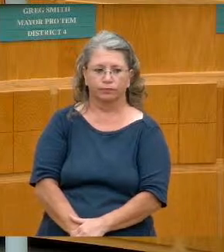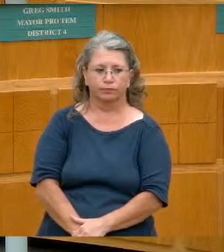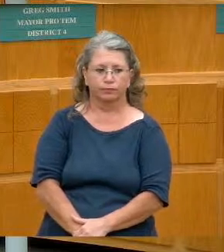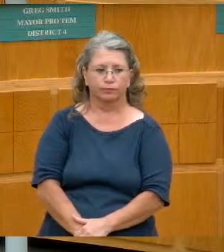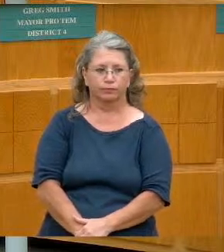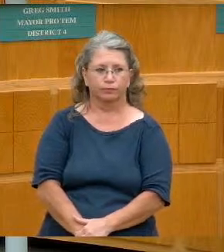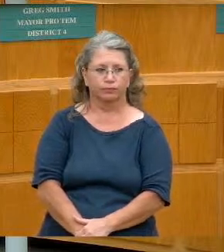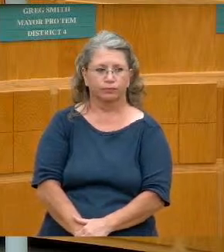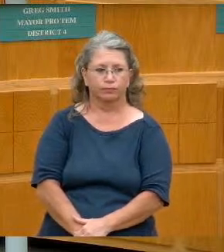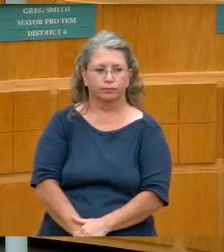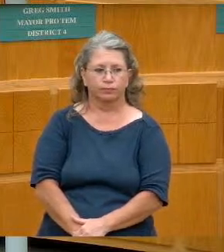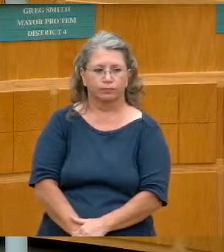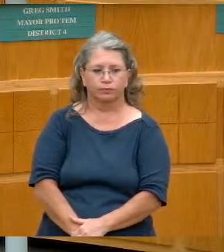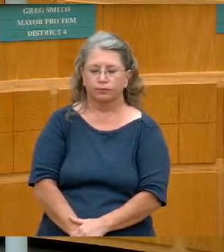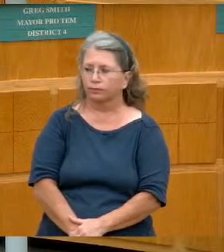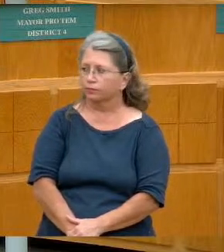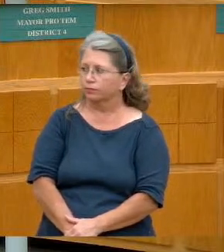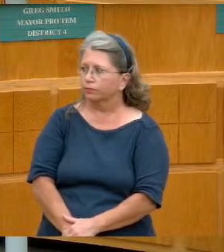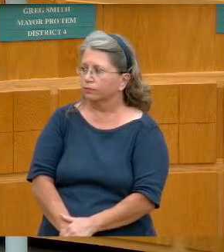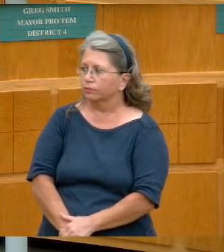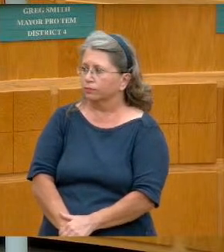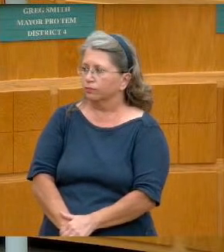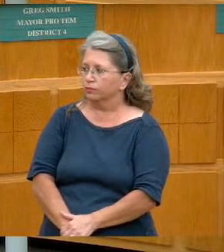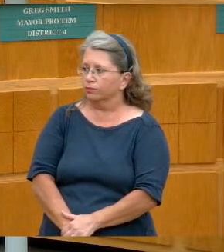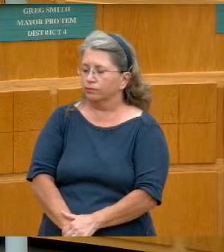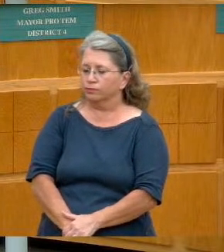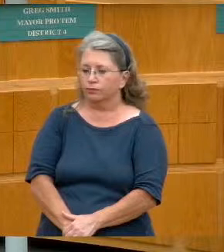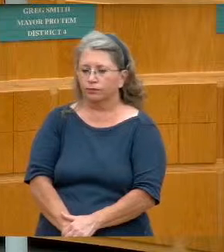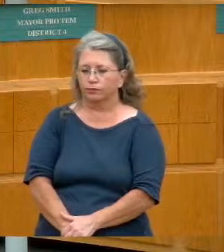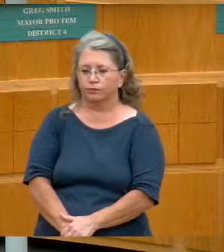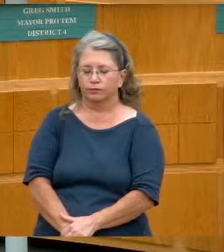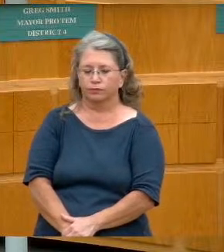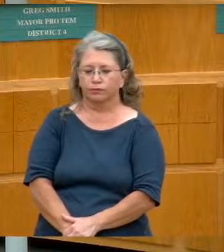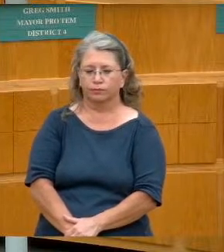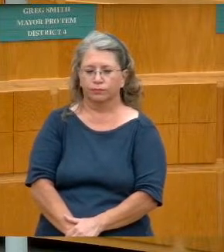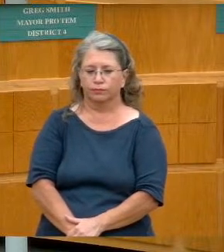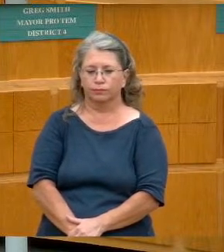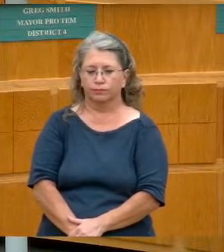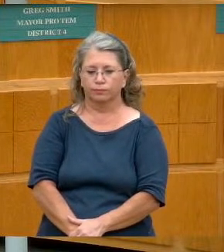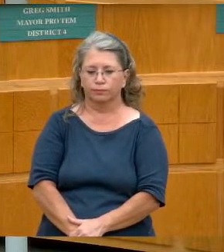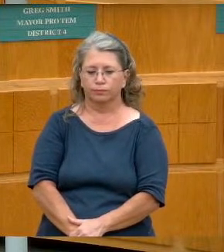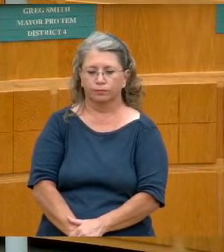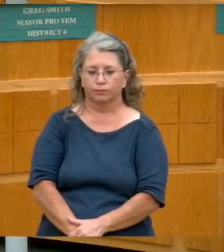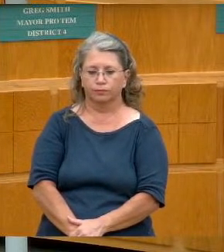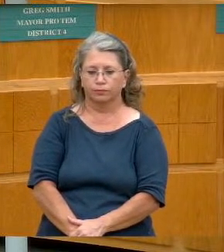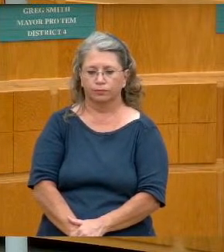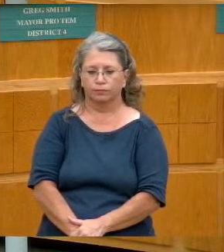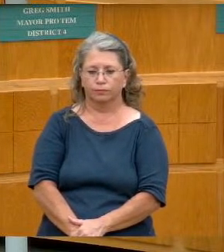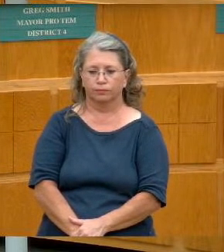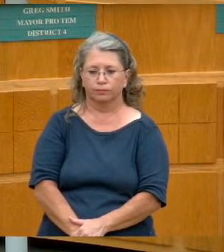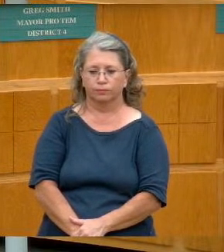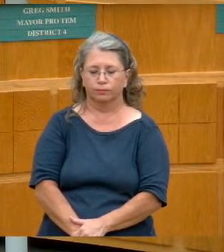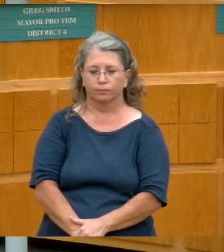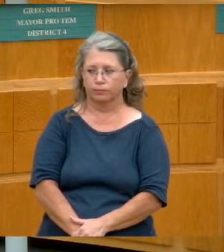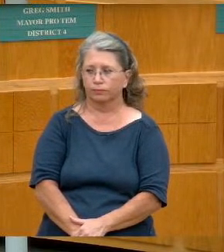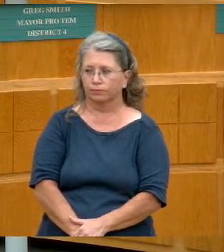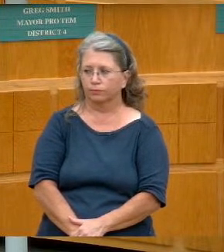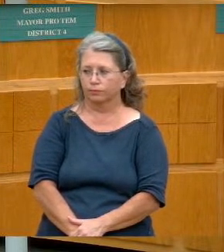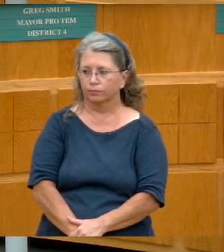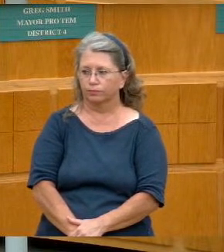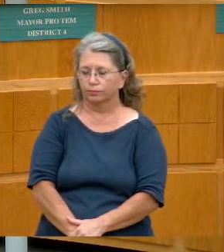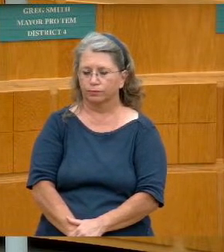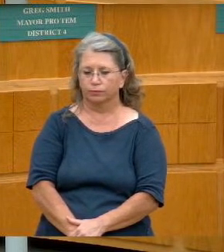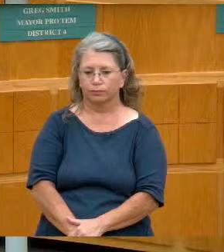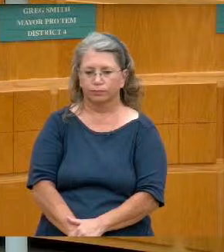estar trabajando en la creación de una orden este fin de semana. Le quiero pedir sobre todo a los dueños de negocios que trabajen como si la orden